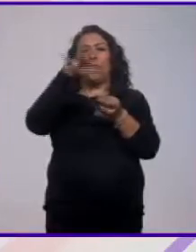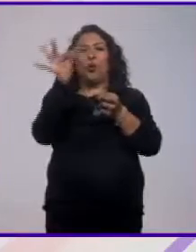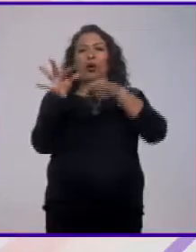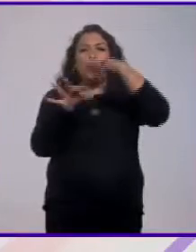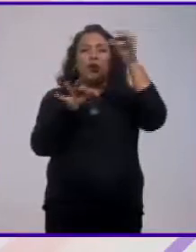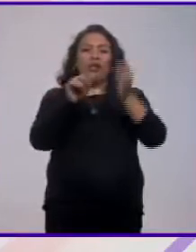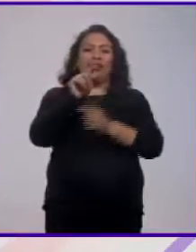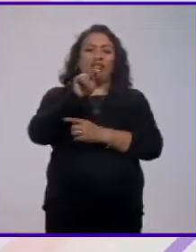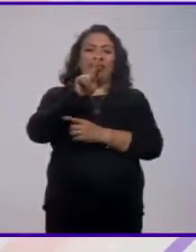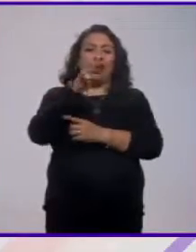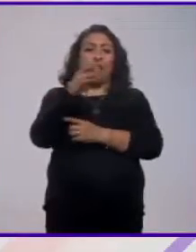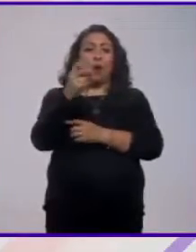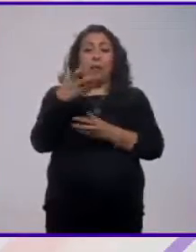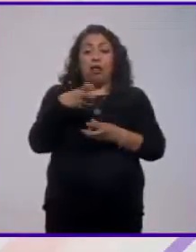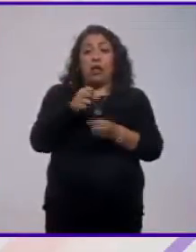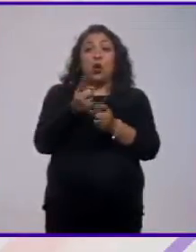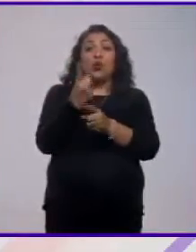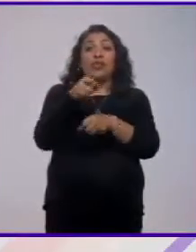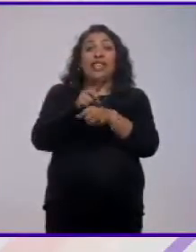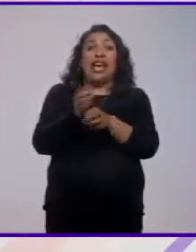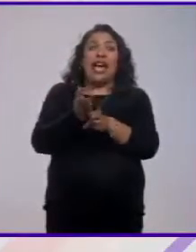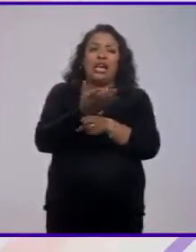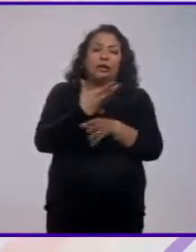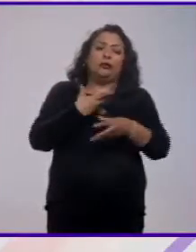eso masa tenemos que hacer un día antes.